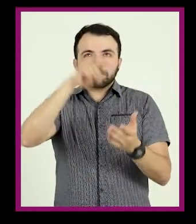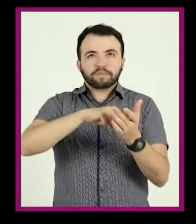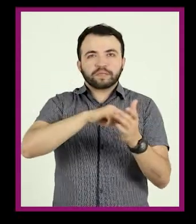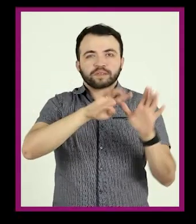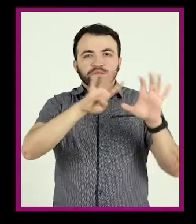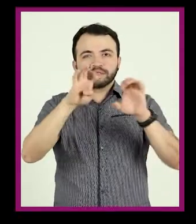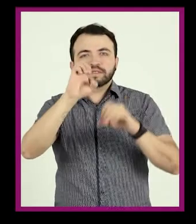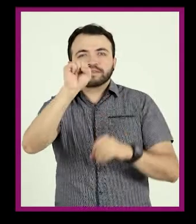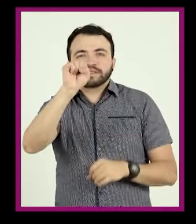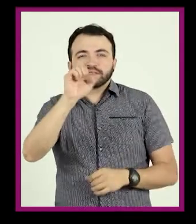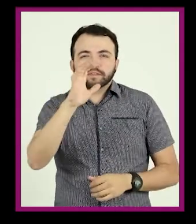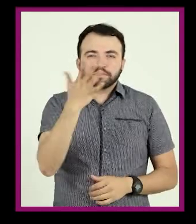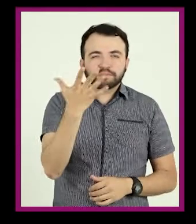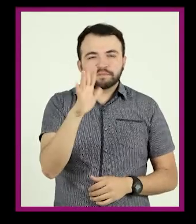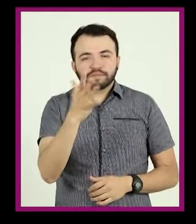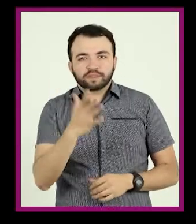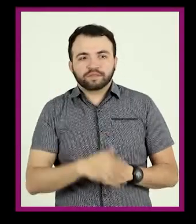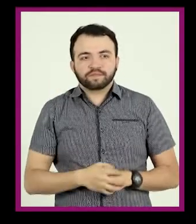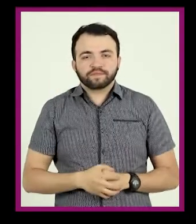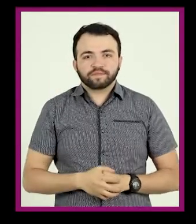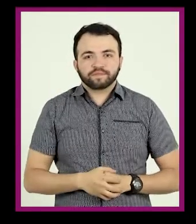1960.